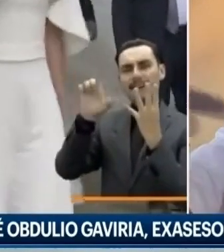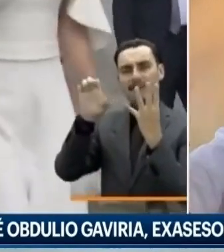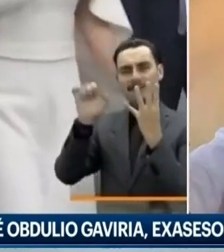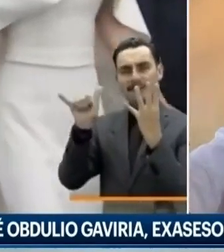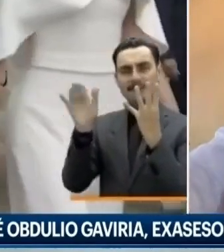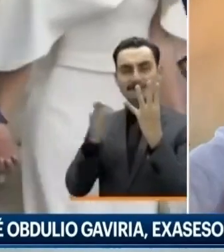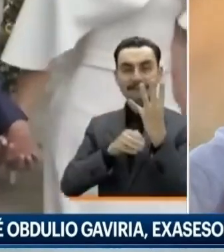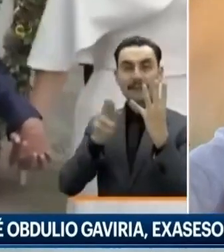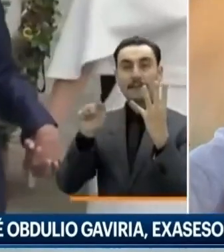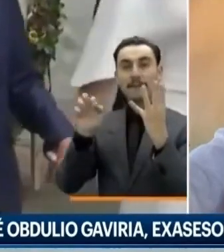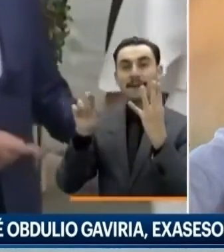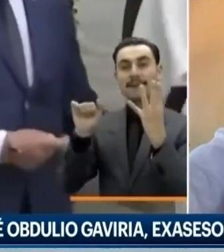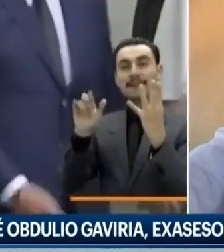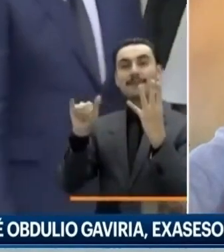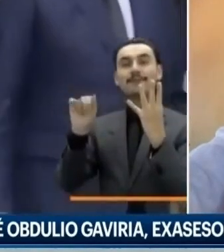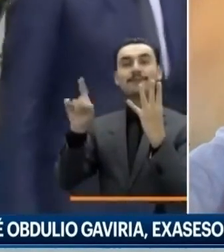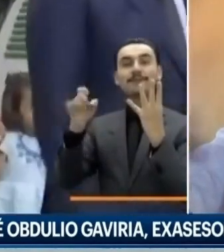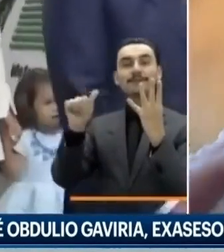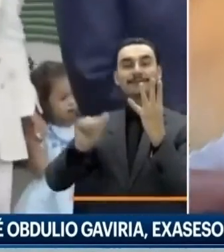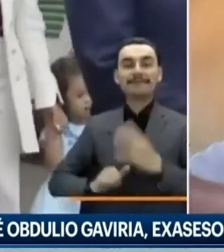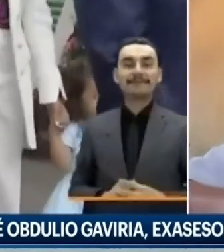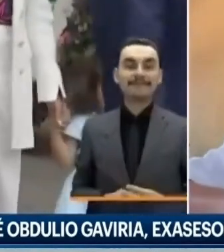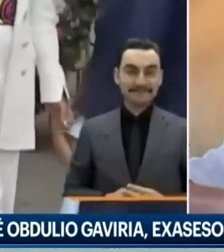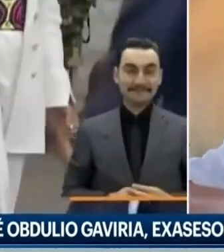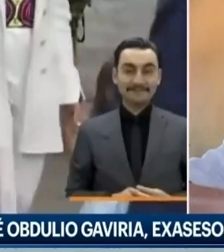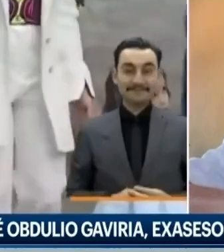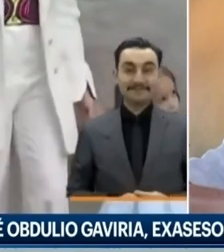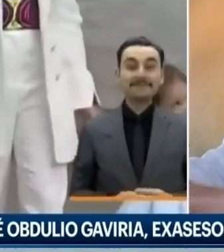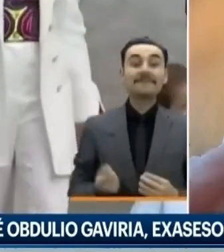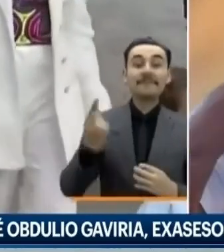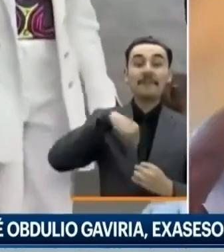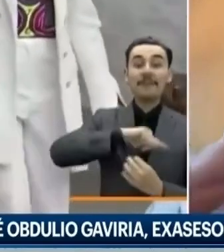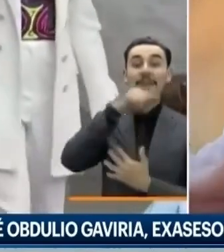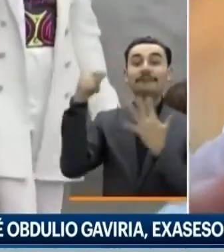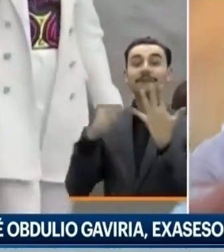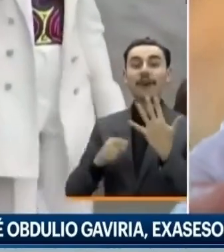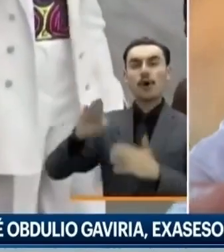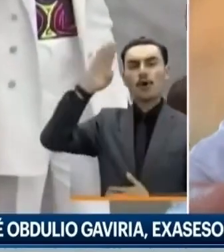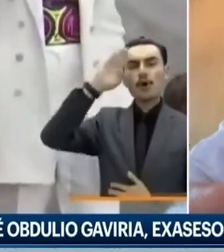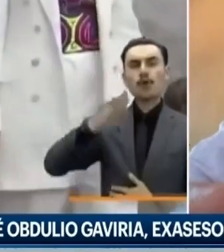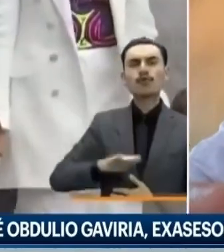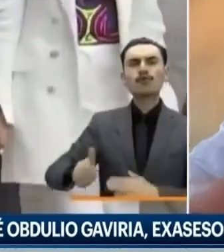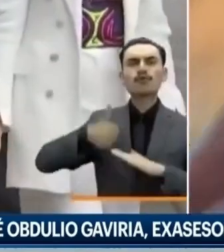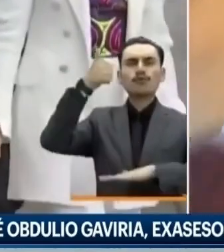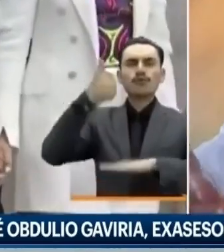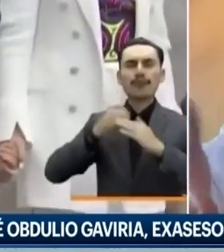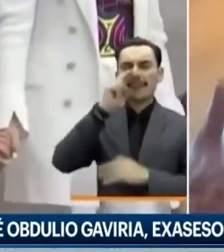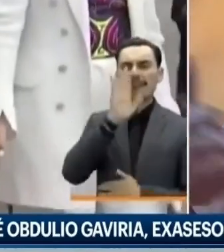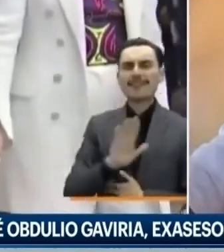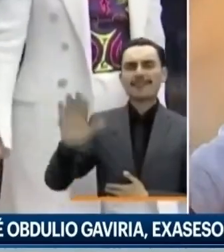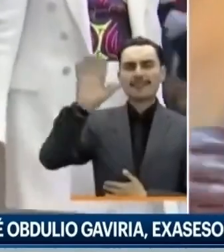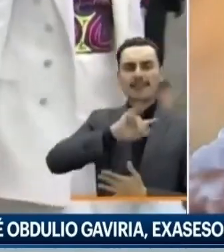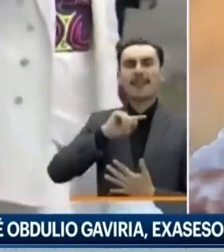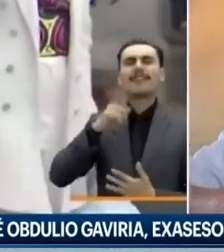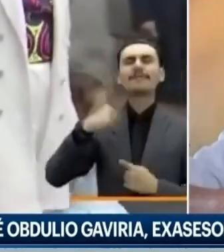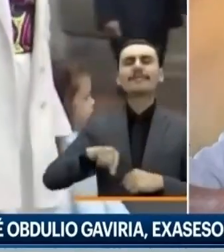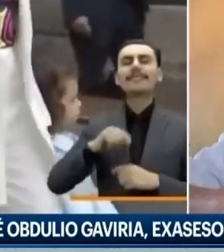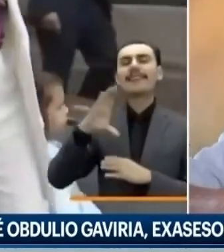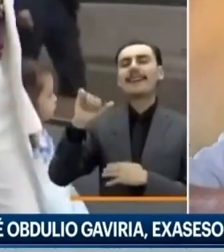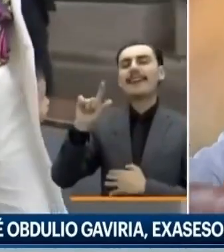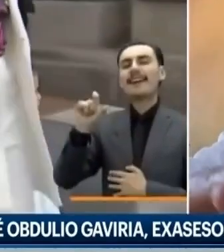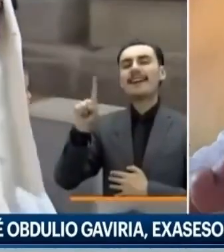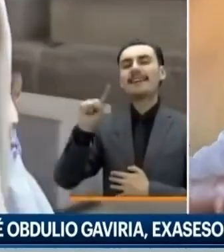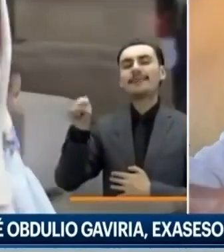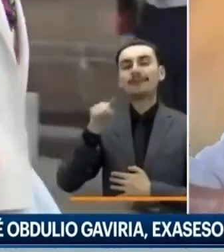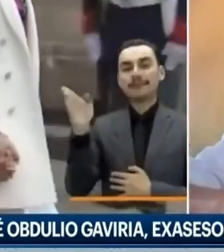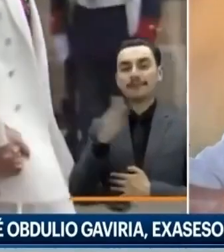el juicio de responsabilidad penal lo hace la Corte Suprema de Justicia. Yo estoy predicando hoy ante ustedes, ante la opinión